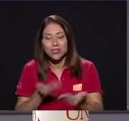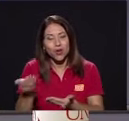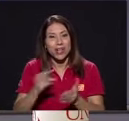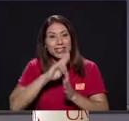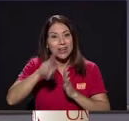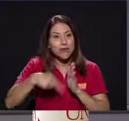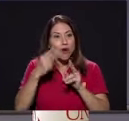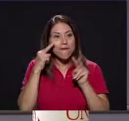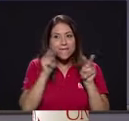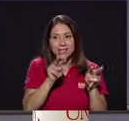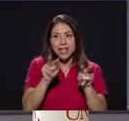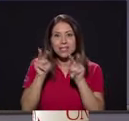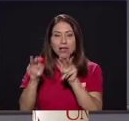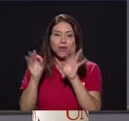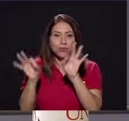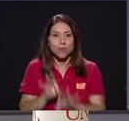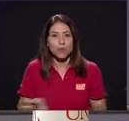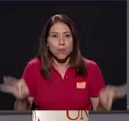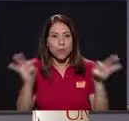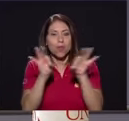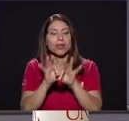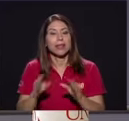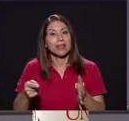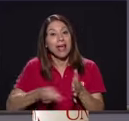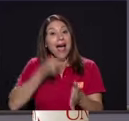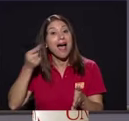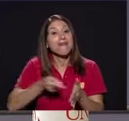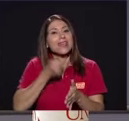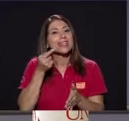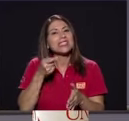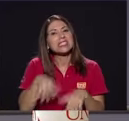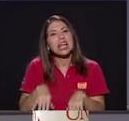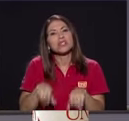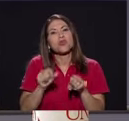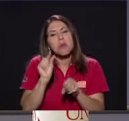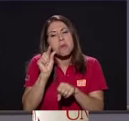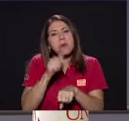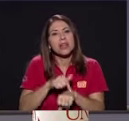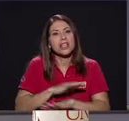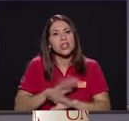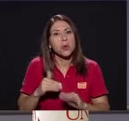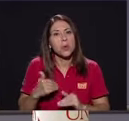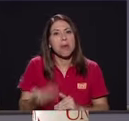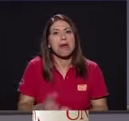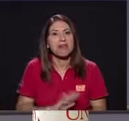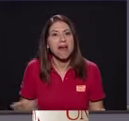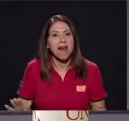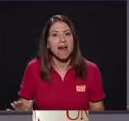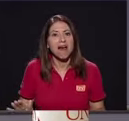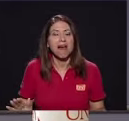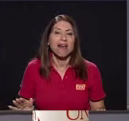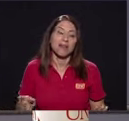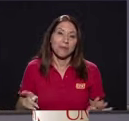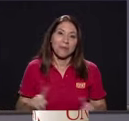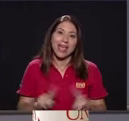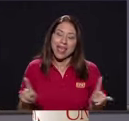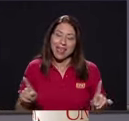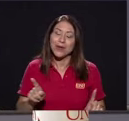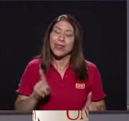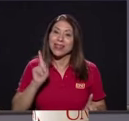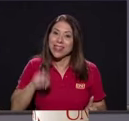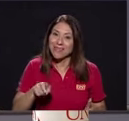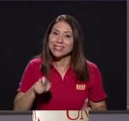importante. A veces se asume por un ratito, Es un compromiso que se asume por un Todos los ratito, días. Cuando hay algo que